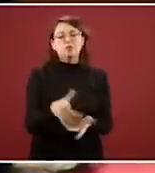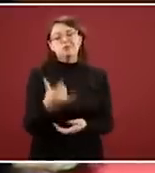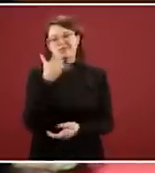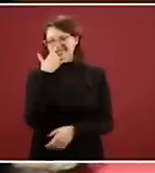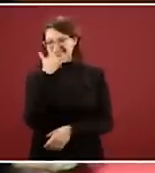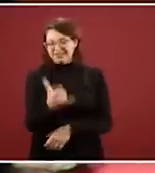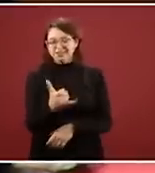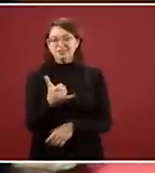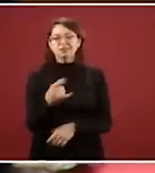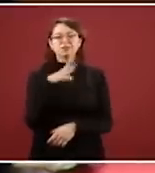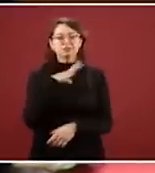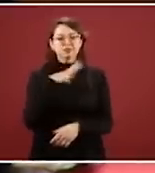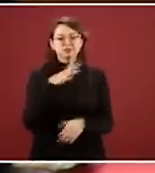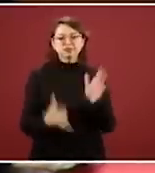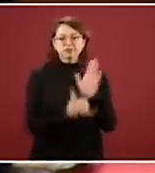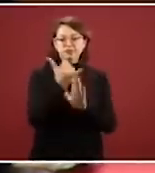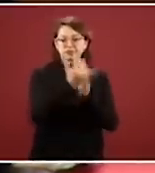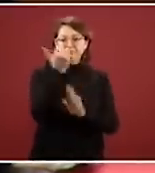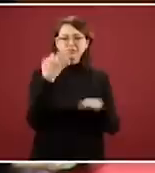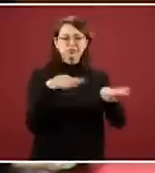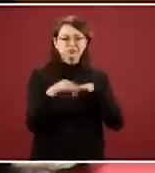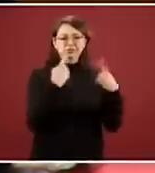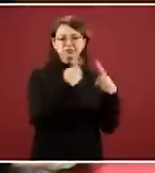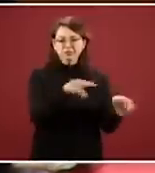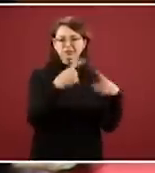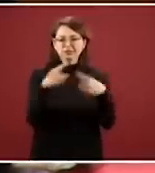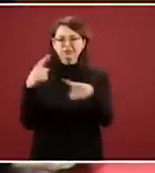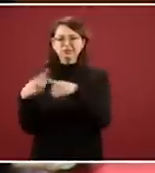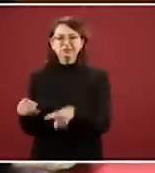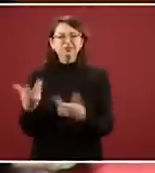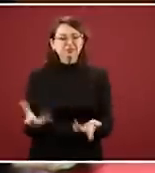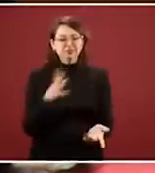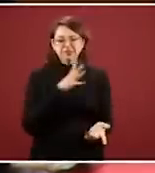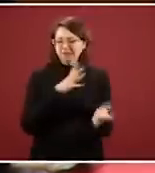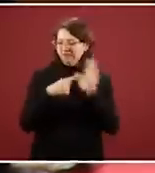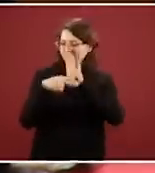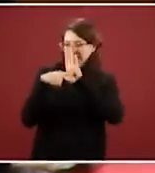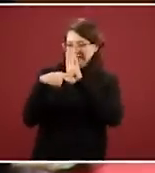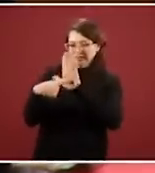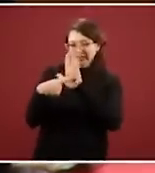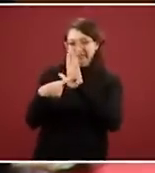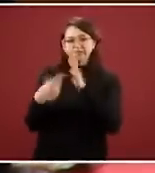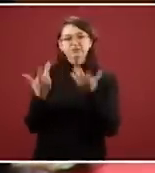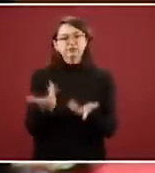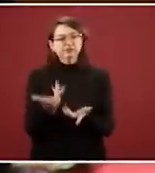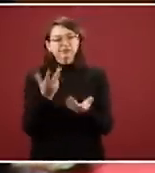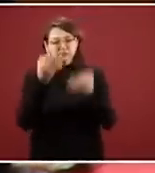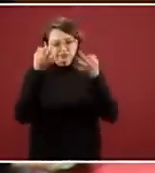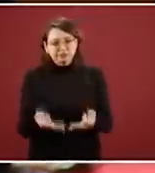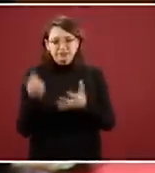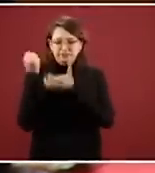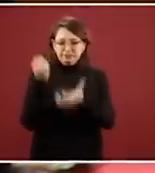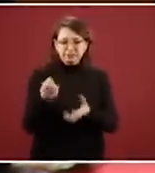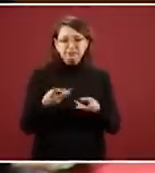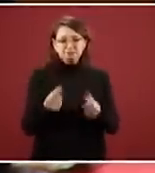se están llevando obras, se están llevando trabajos. Entonces, pues hay más evidencia de cómo se está, no se está aplicando bien el